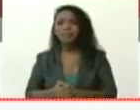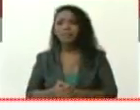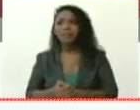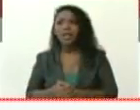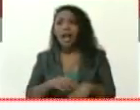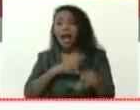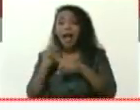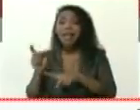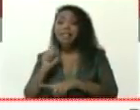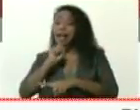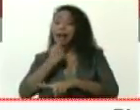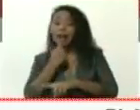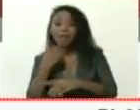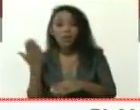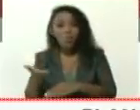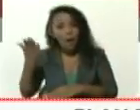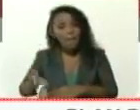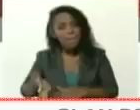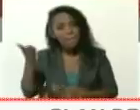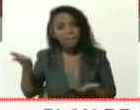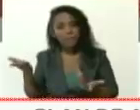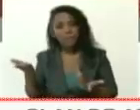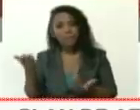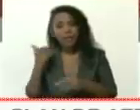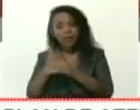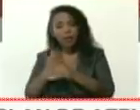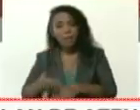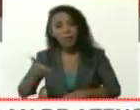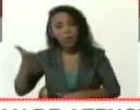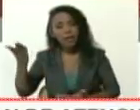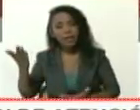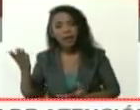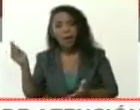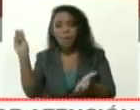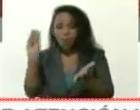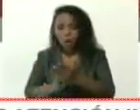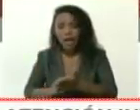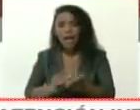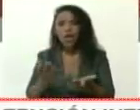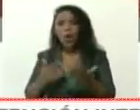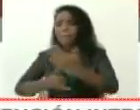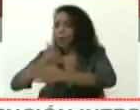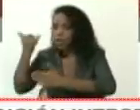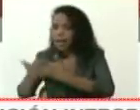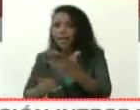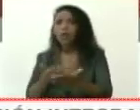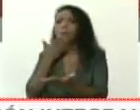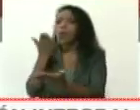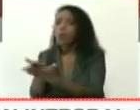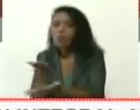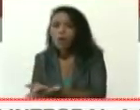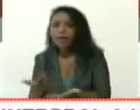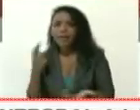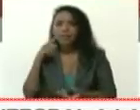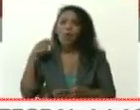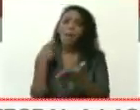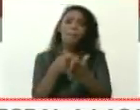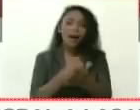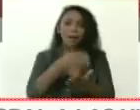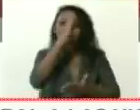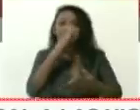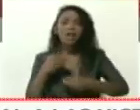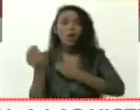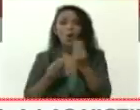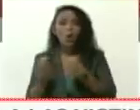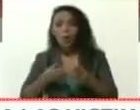Esa es la clave. Hablar de todo lo demás es absurdo. Ponernos metas, que vamos a disminuir cero punto tanto, tanto punto tanto, que si le voy a pagar a Brasil para que no